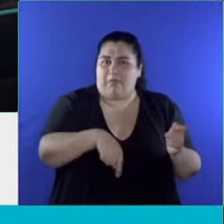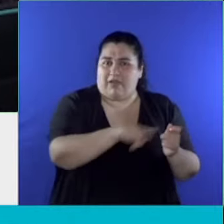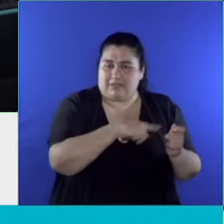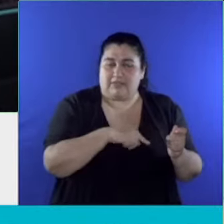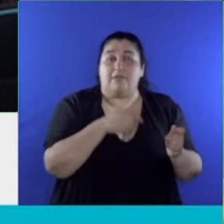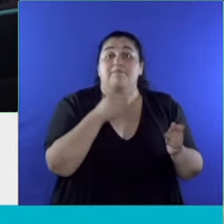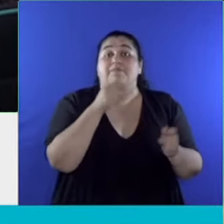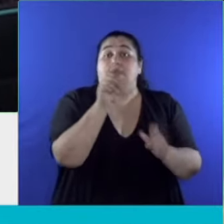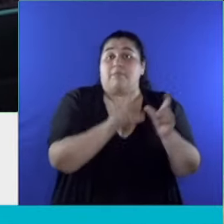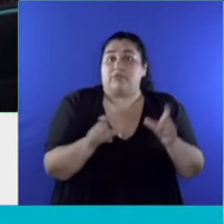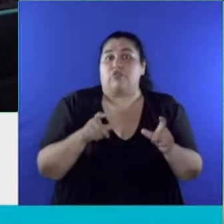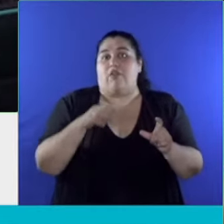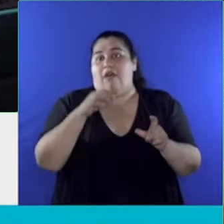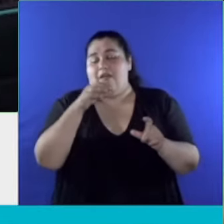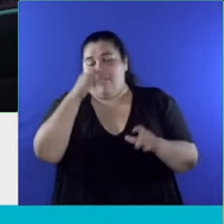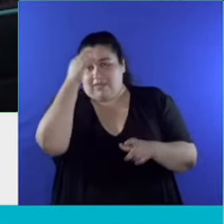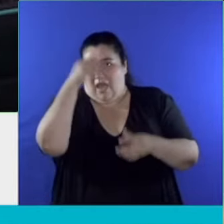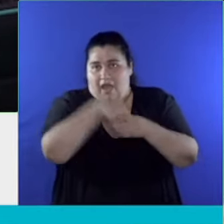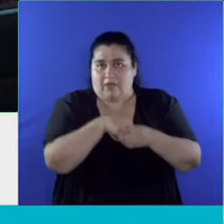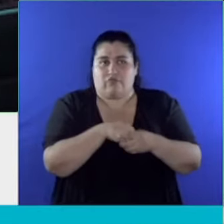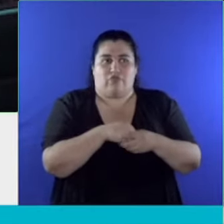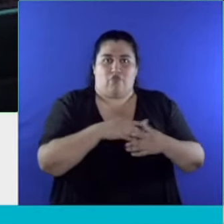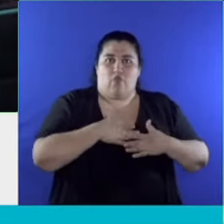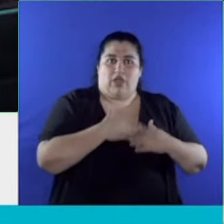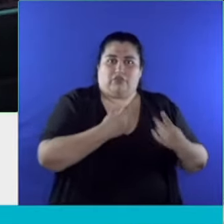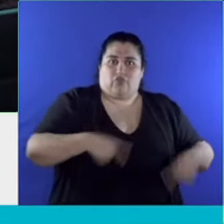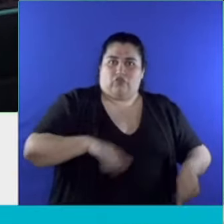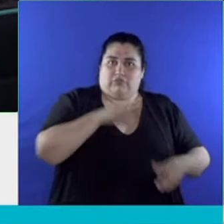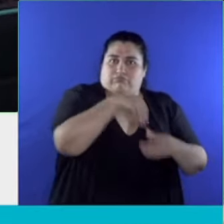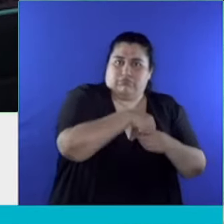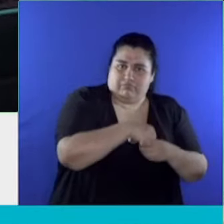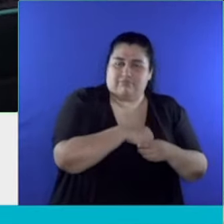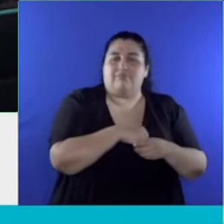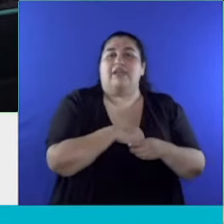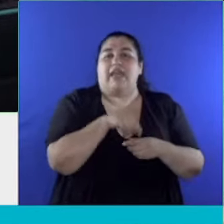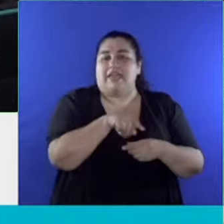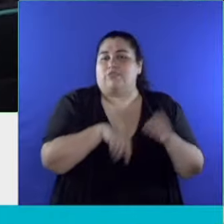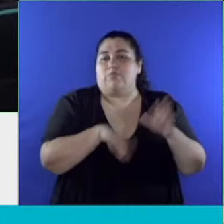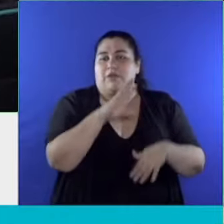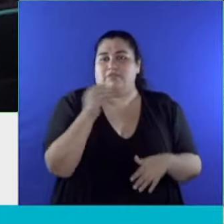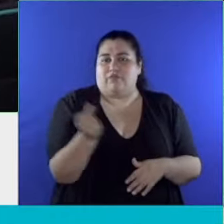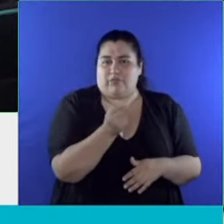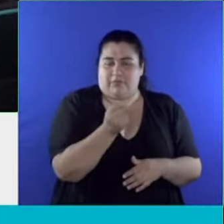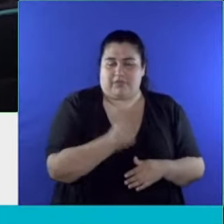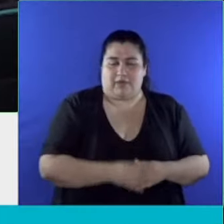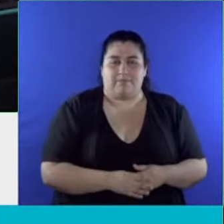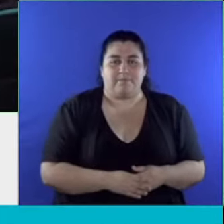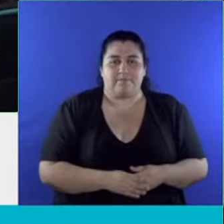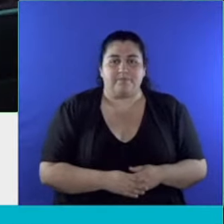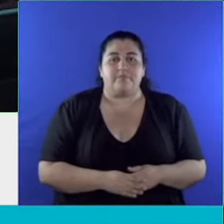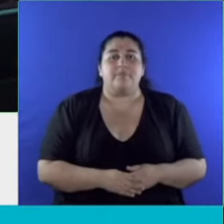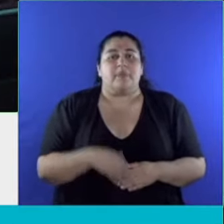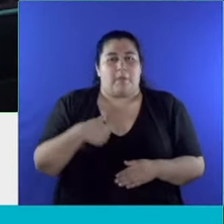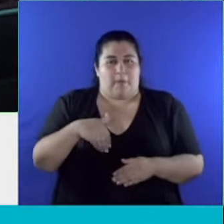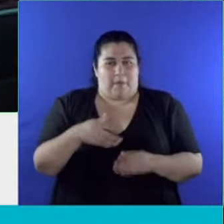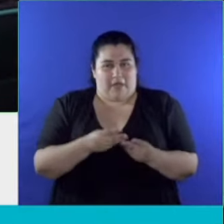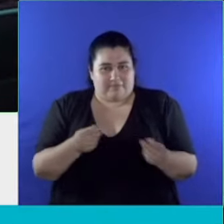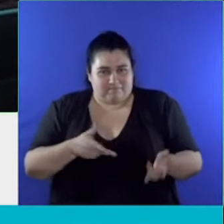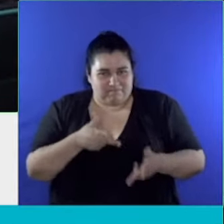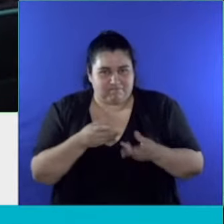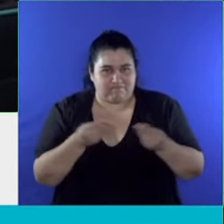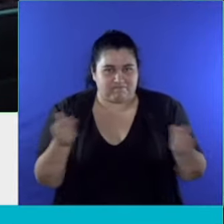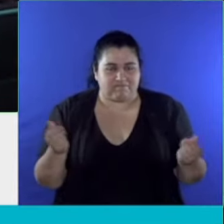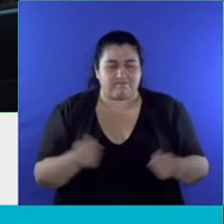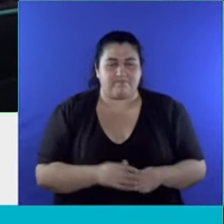y los artistas nuestros y que eso es fundamental eh Para cerrar señor